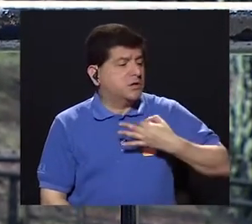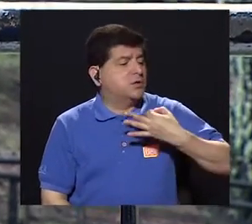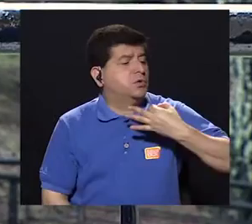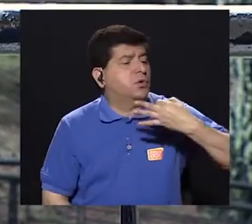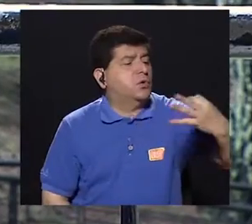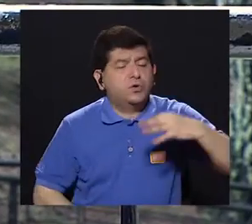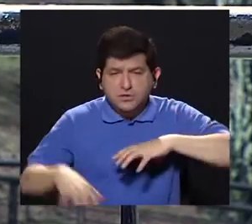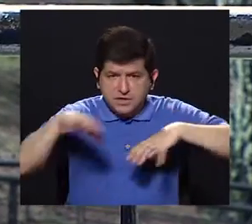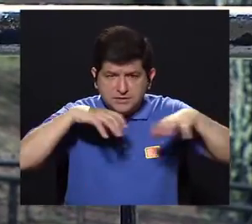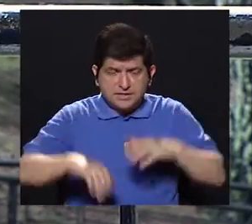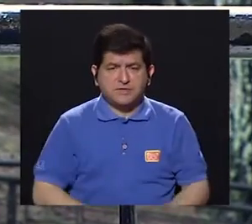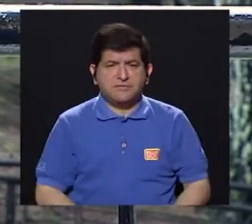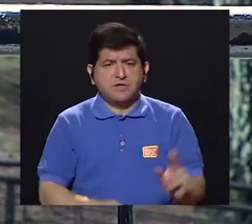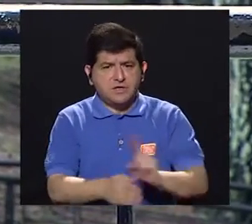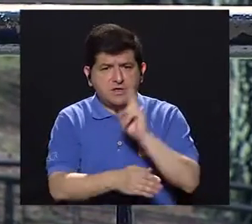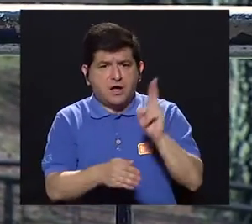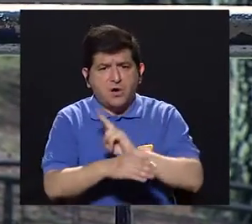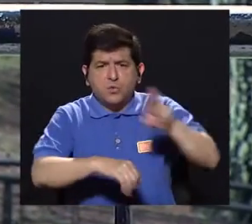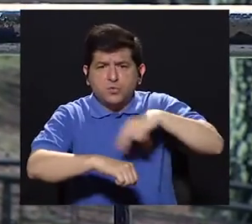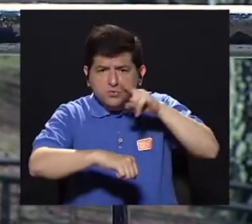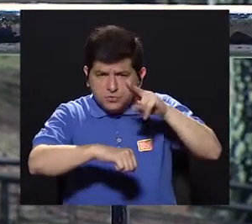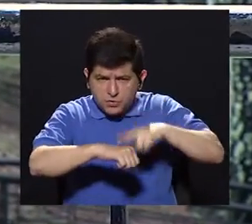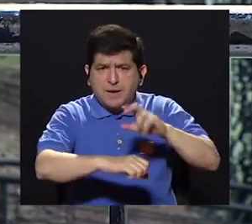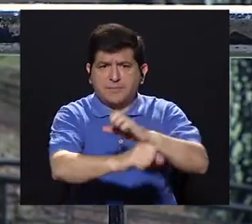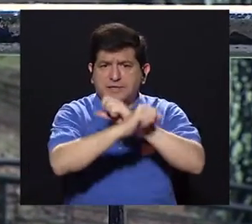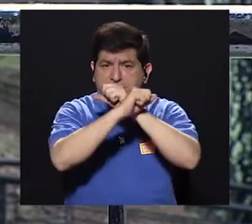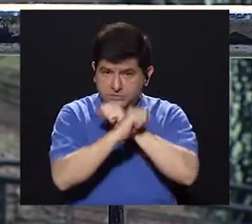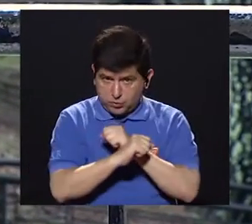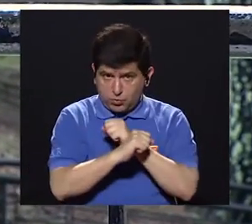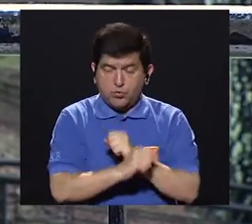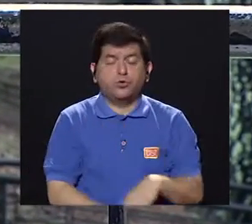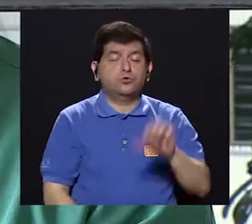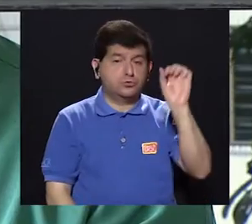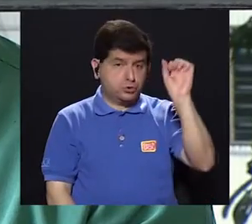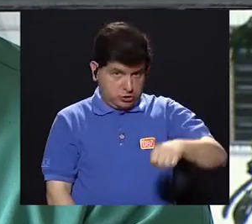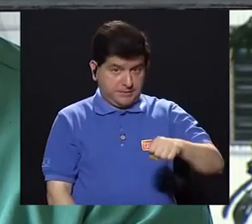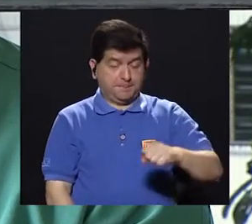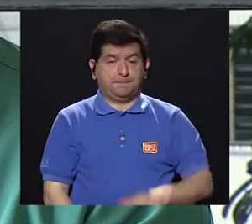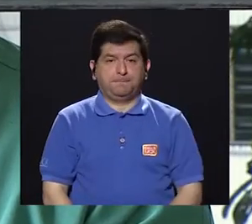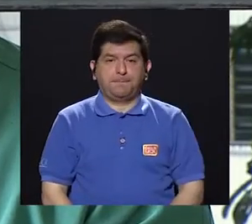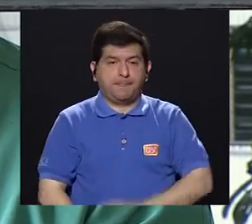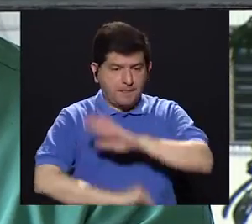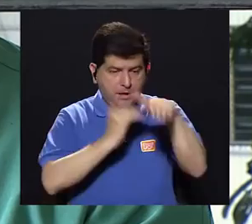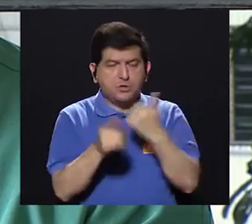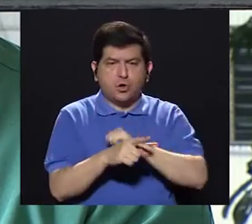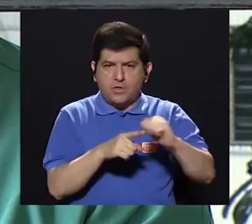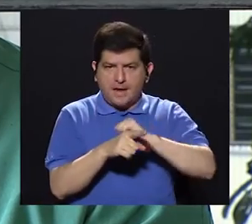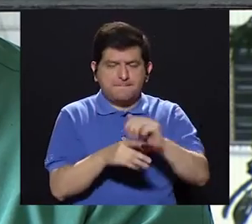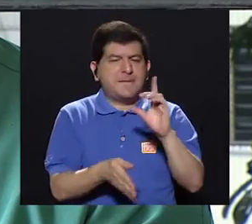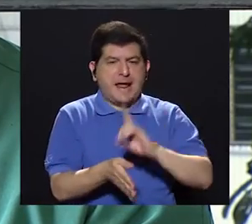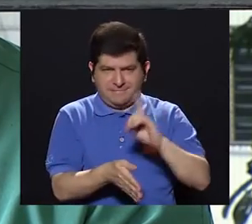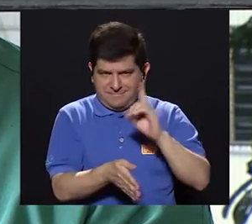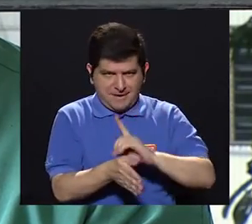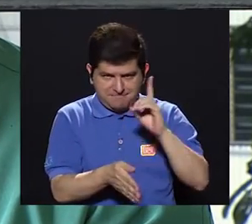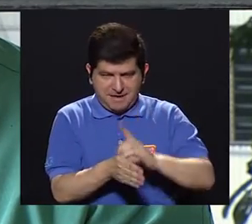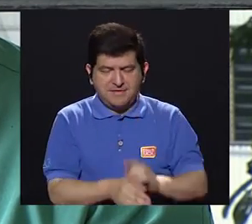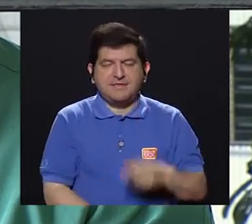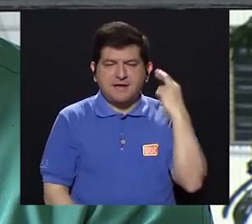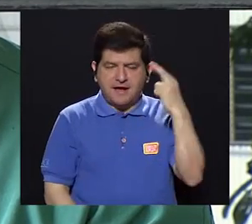la cotidianidad, las dosis que utilizan normalmente son seguras. Exactamente, toda práctica médica, recuerden